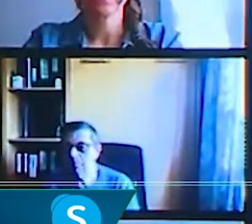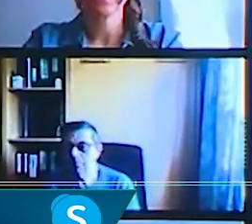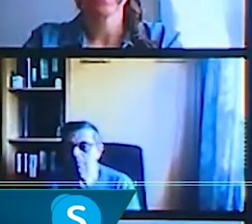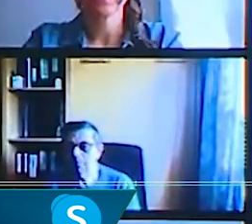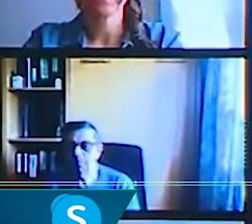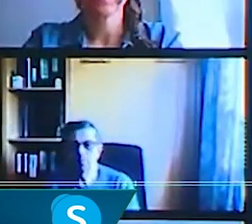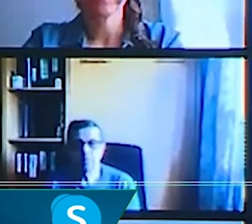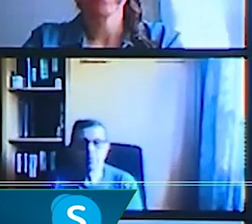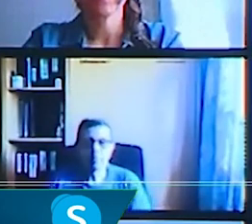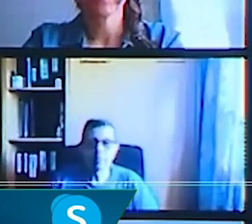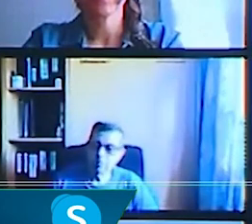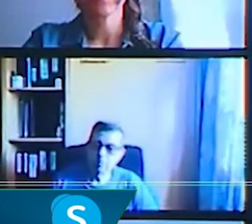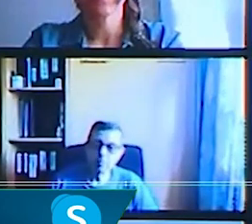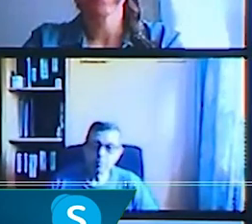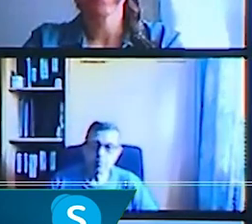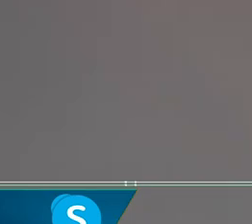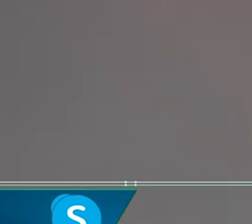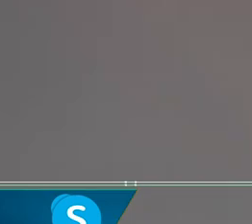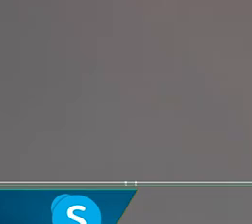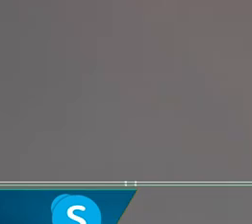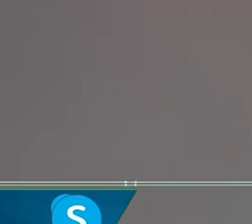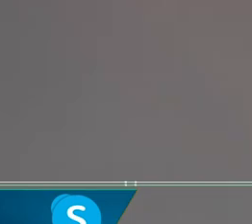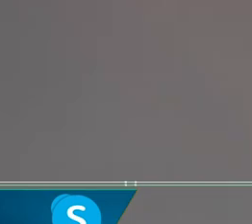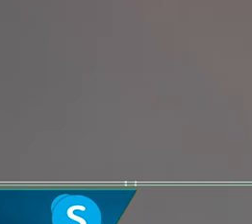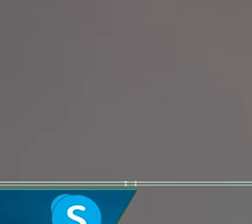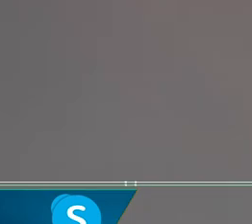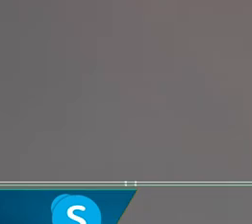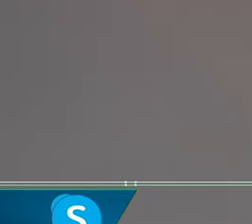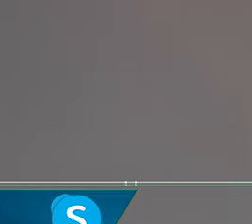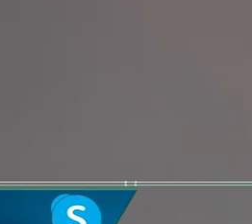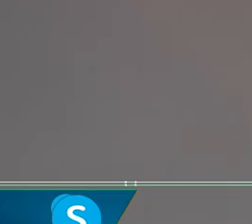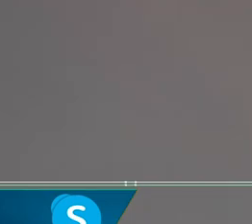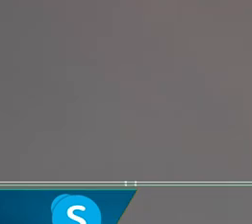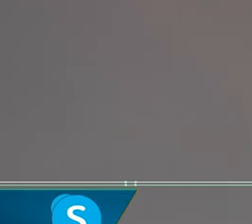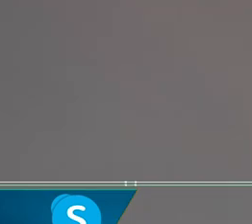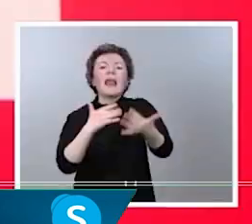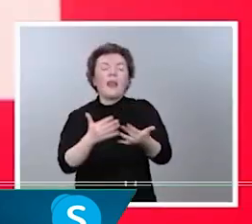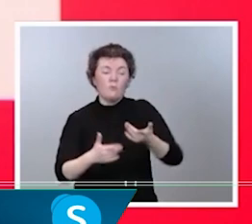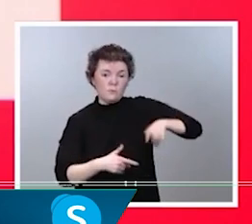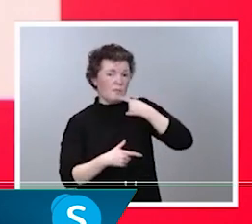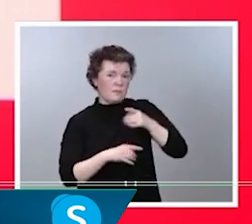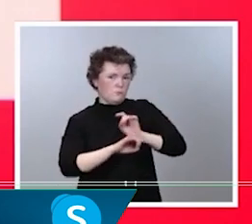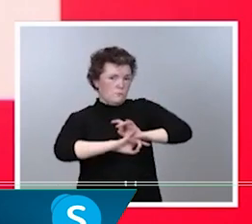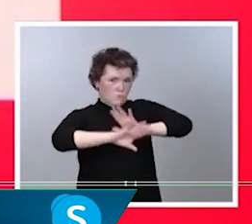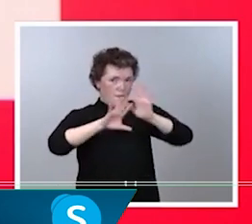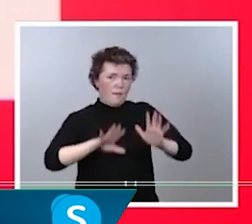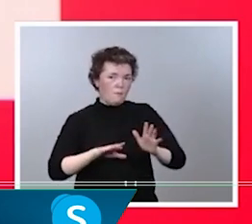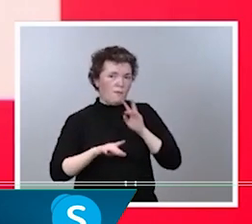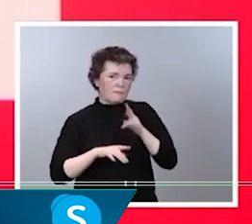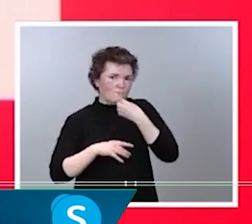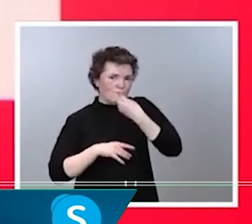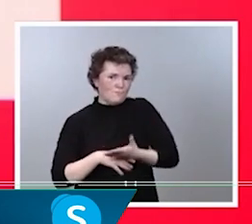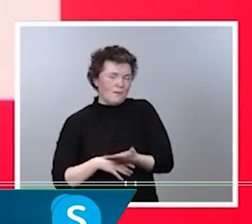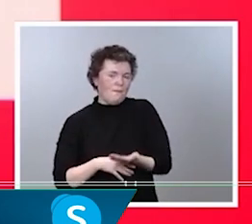en el poder. Esperemos que no. Y en cuanto a la pandemia, el único plan que tiene es vacunar. Pero no olvidemos que